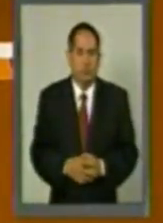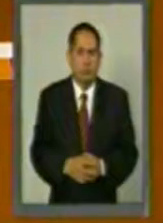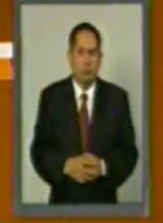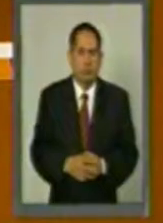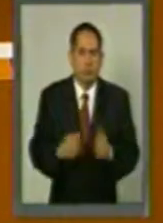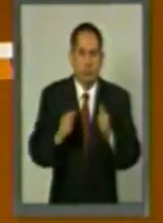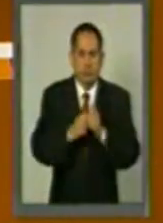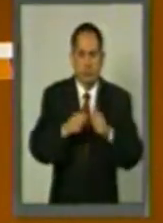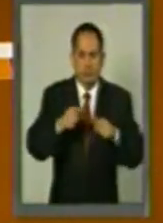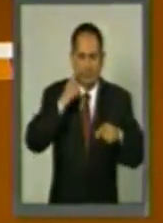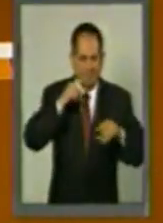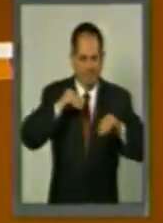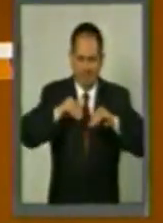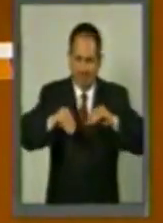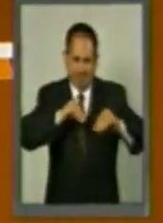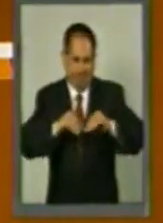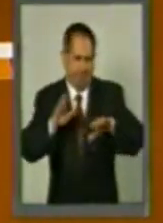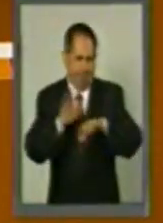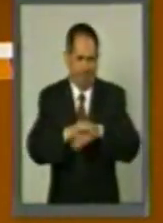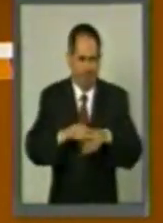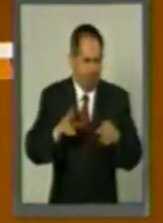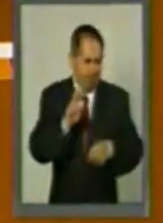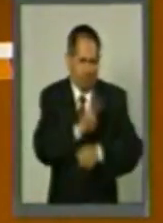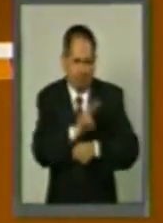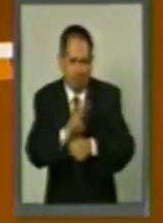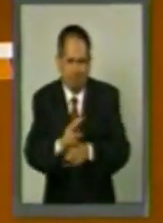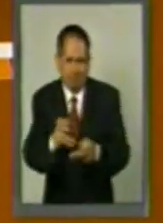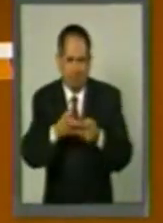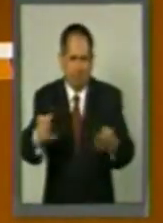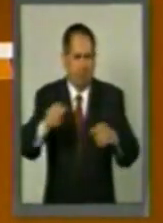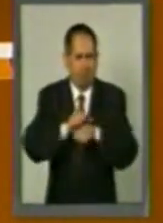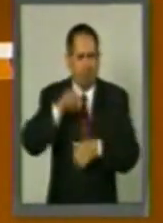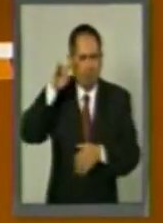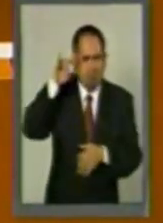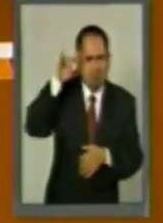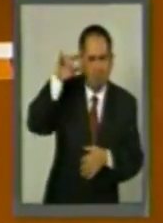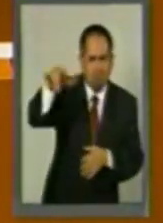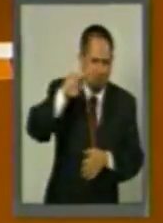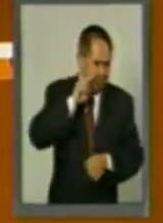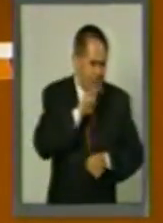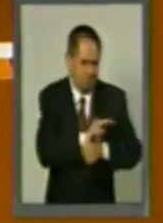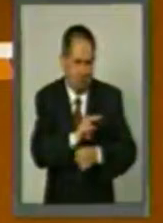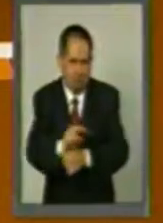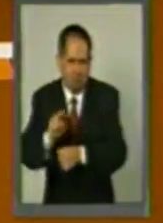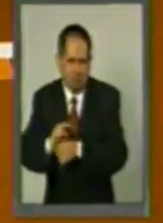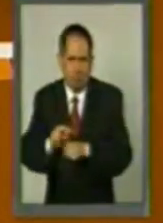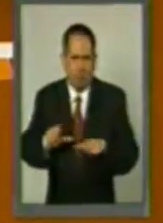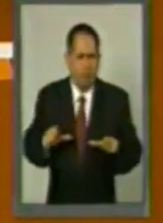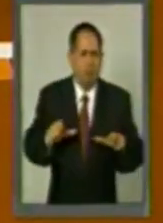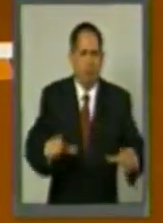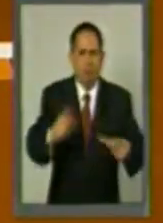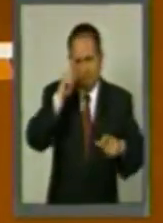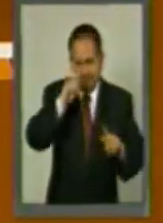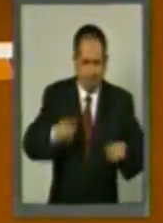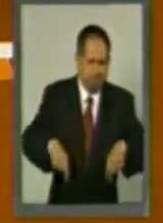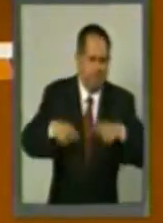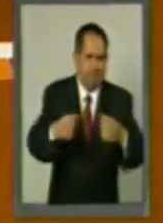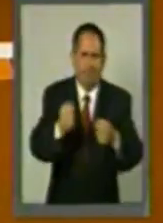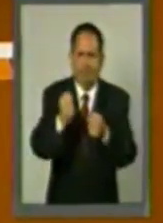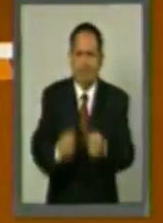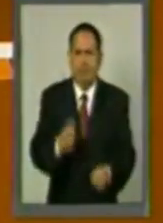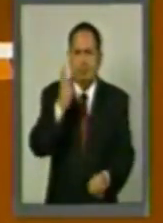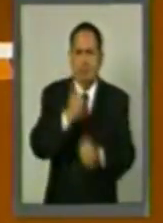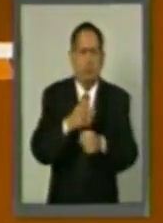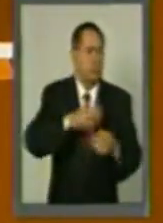de operaciones de patrullaje terrestre y aéreo, con el único objetivo de proporcionar